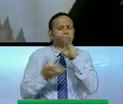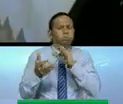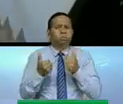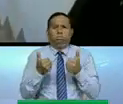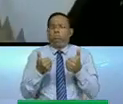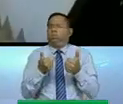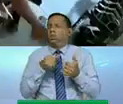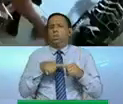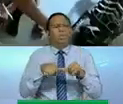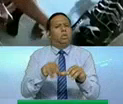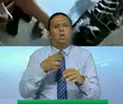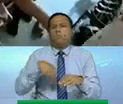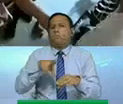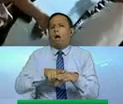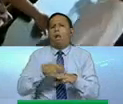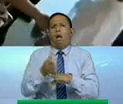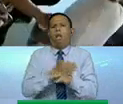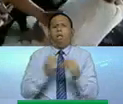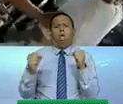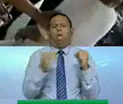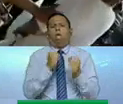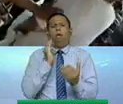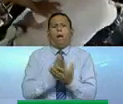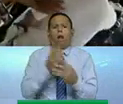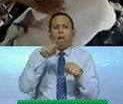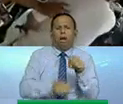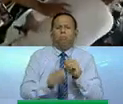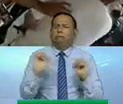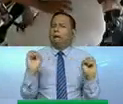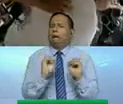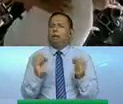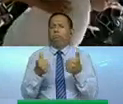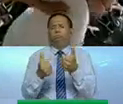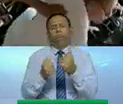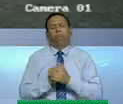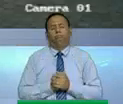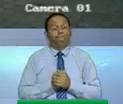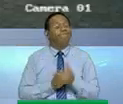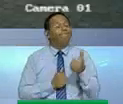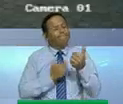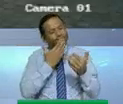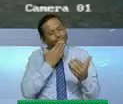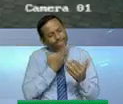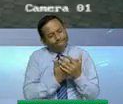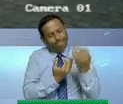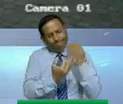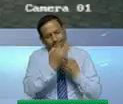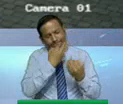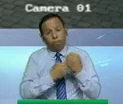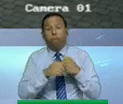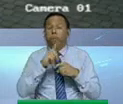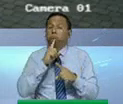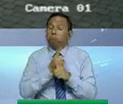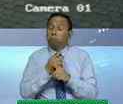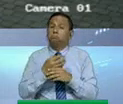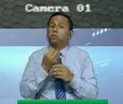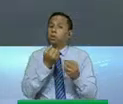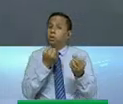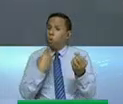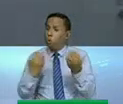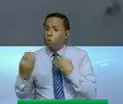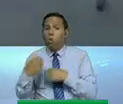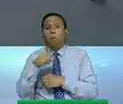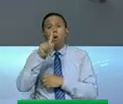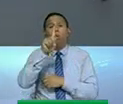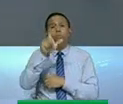pesar de haber tenido tremendo sismo. Muchísimas gracias por esa precisión. En todo caso, los reportes nos indican que existe una persona fallecida, como